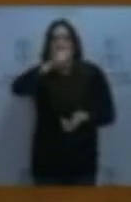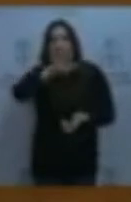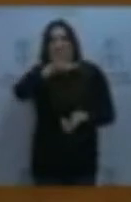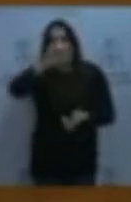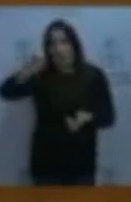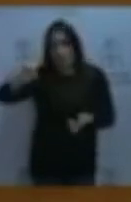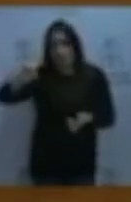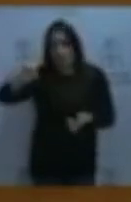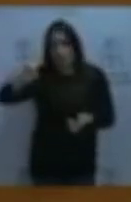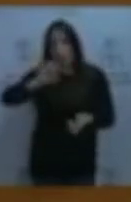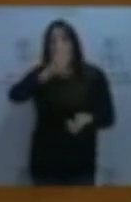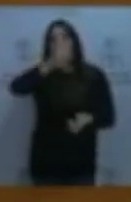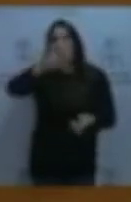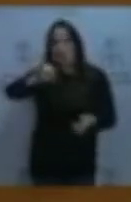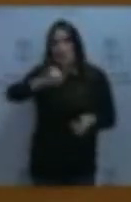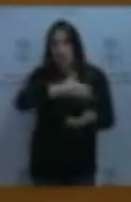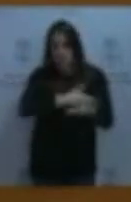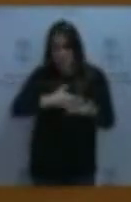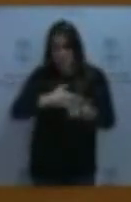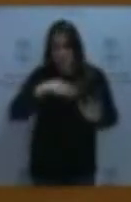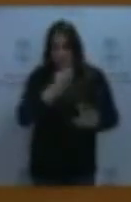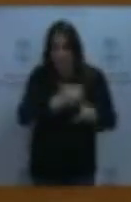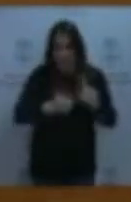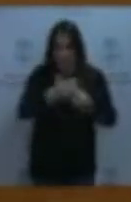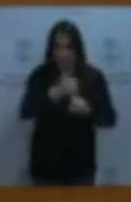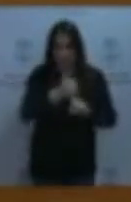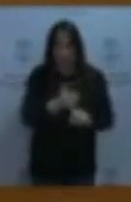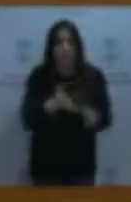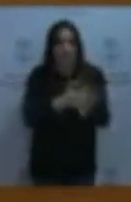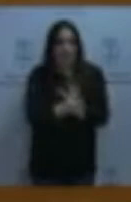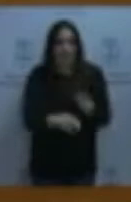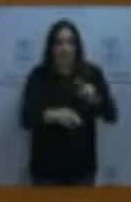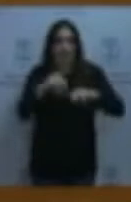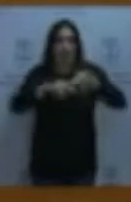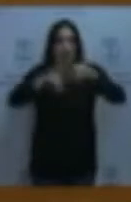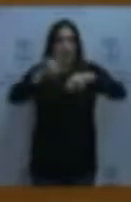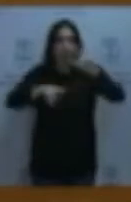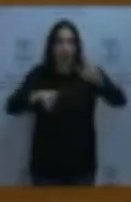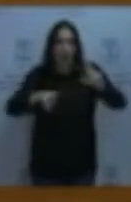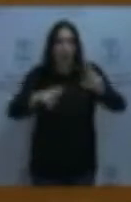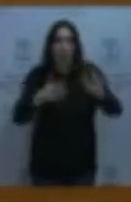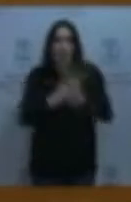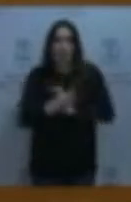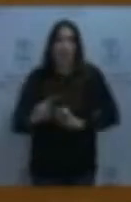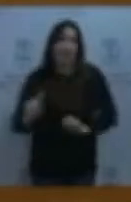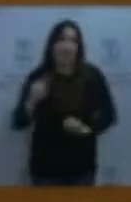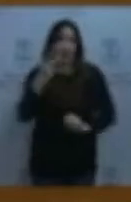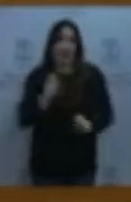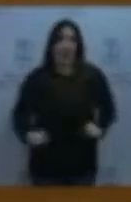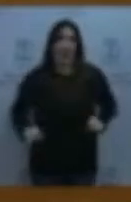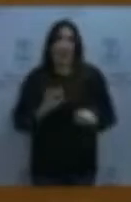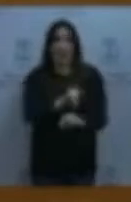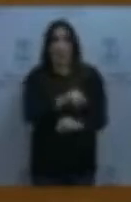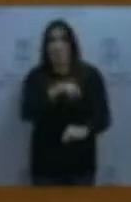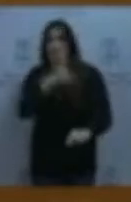y hasta 4.000 millones, lo que iba a hacer de esta obra la segunda con mayores sobrecostos de todo el